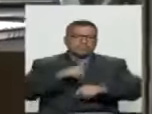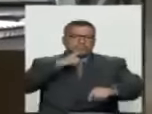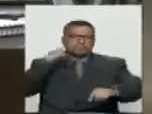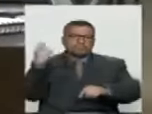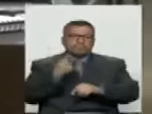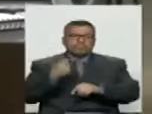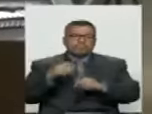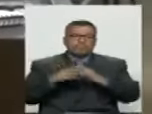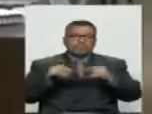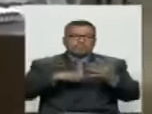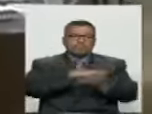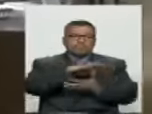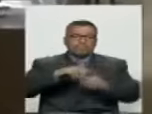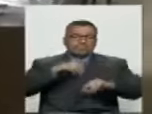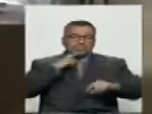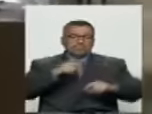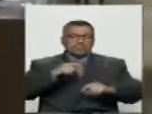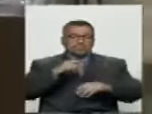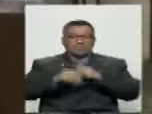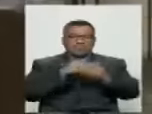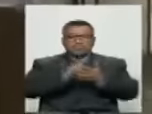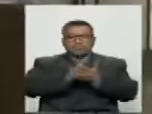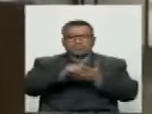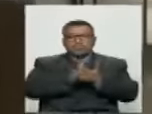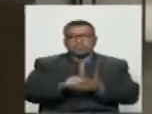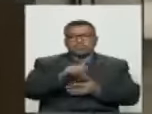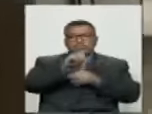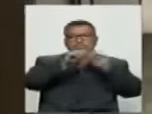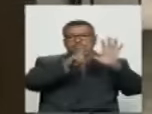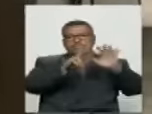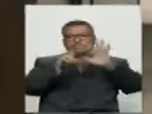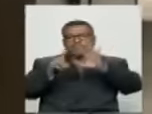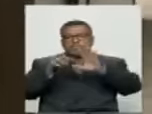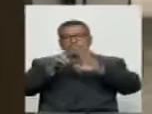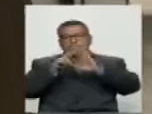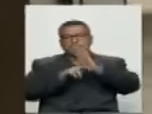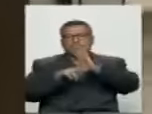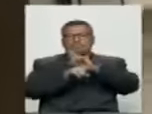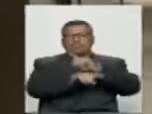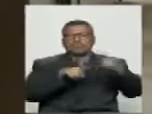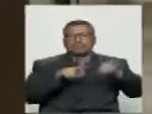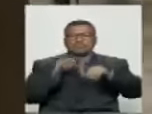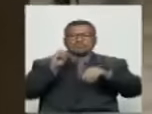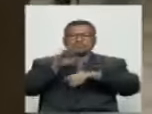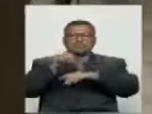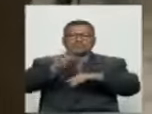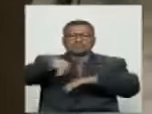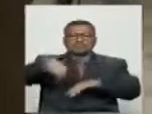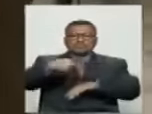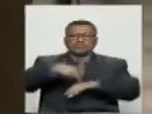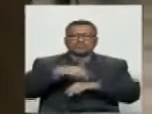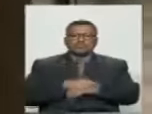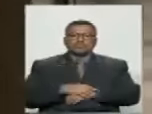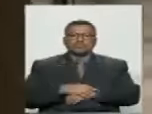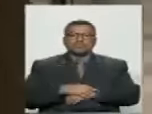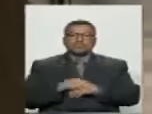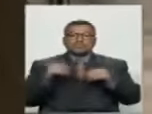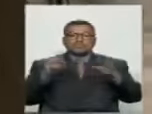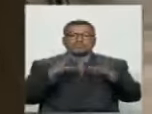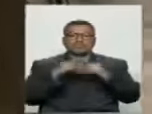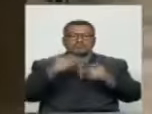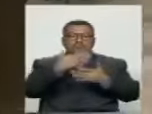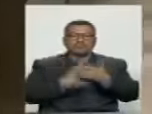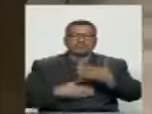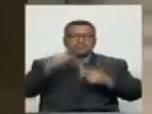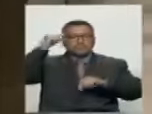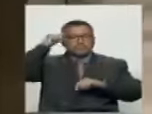y la violencia, de acuerdo con lo establecido en el artículo 70 del Reglamento Interior y de debates de la Asamblea Nacional. Es todo de la